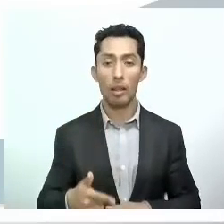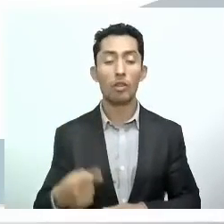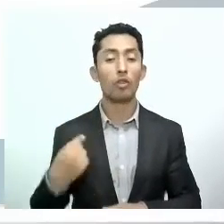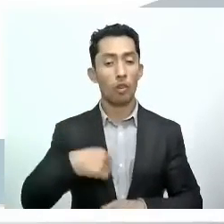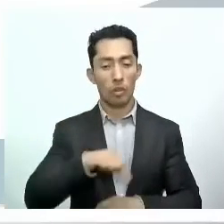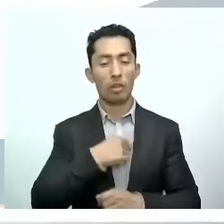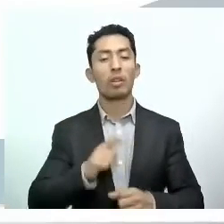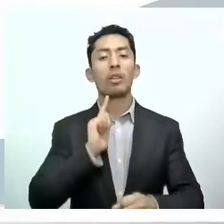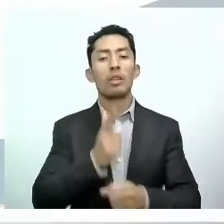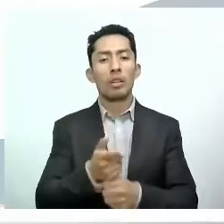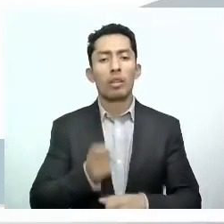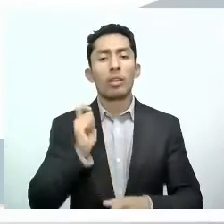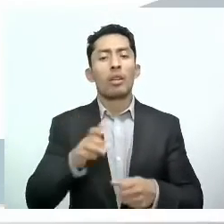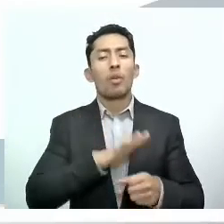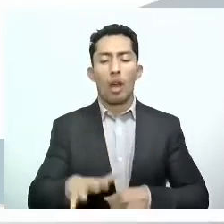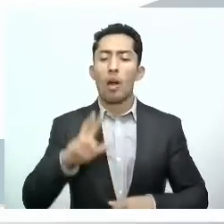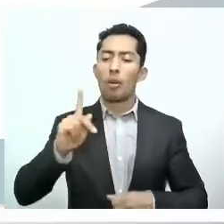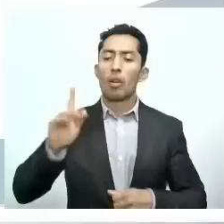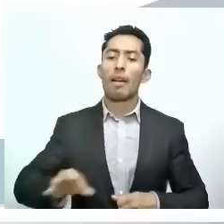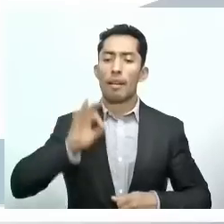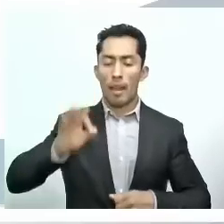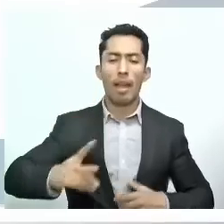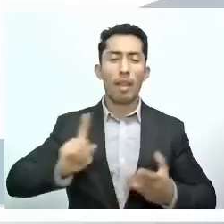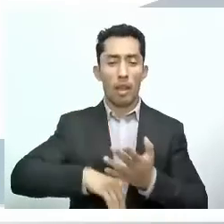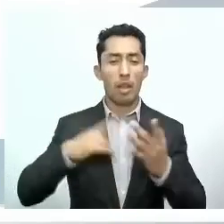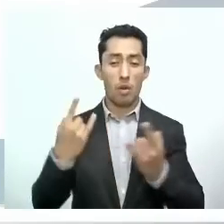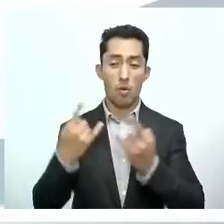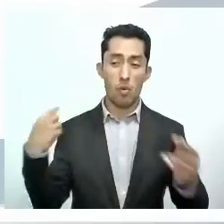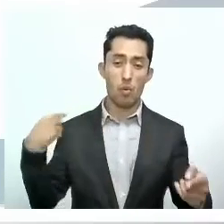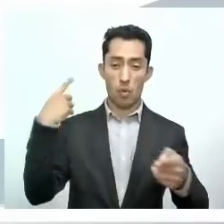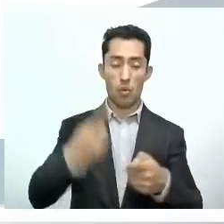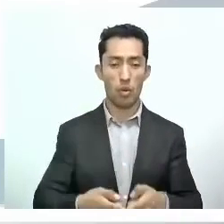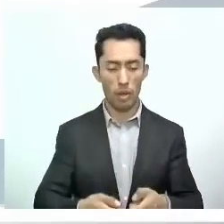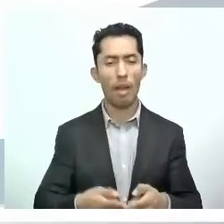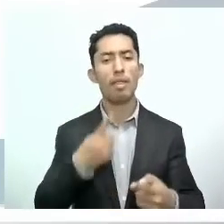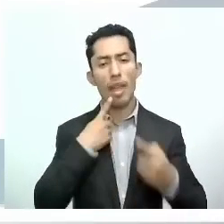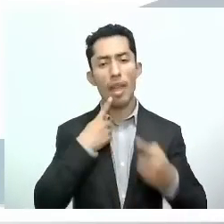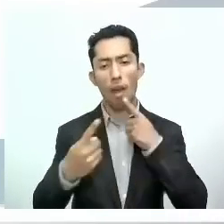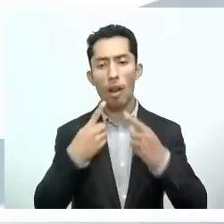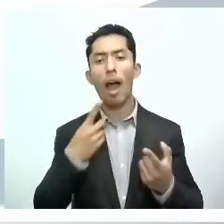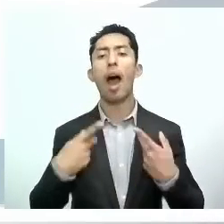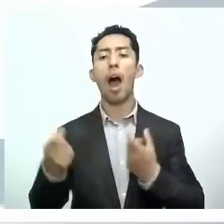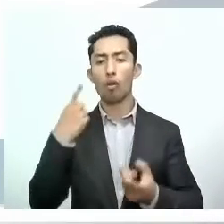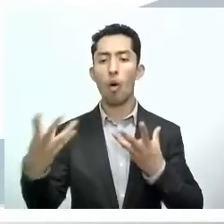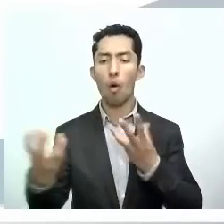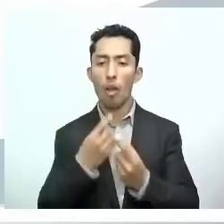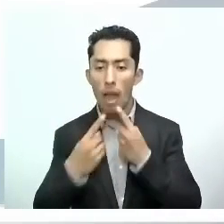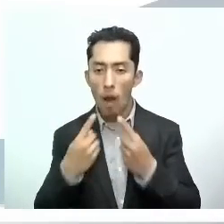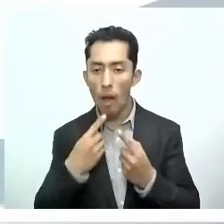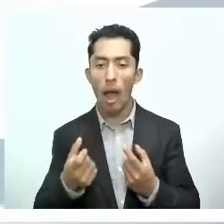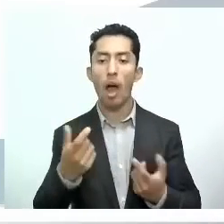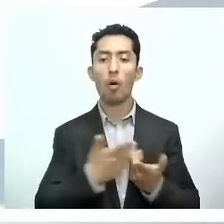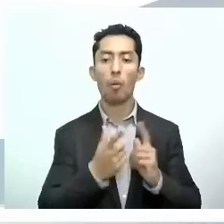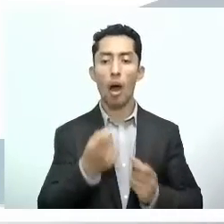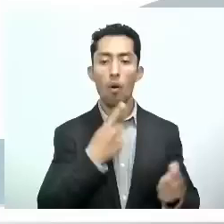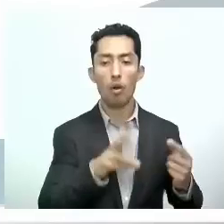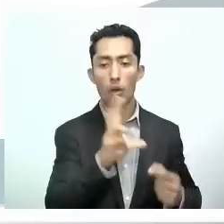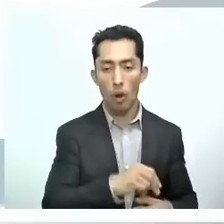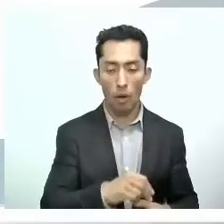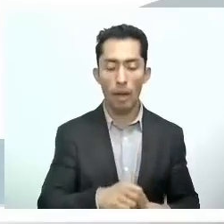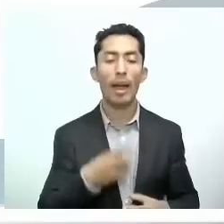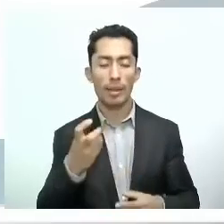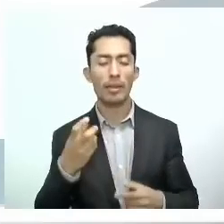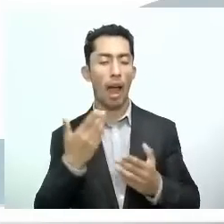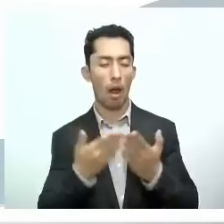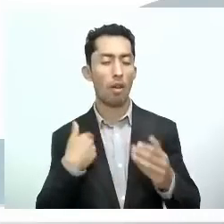identificado es cómo el Poder Judicial históricamente dialoga con ciertas personas y con ciertos grupos. Ahora les voy a dar un